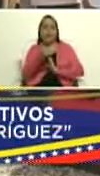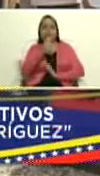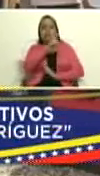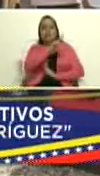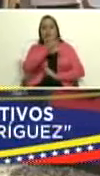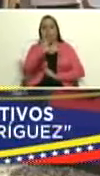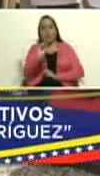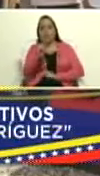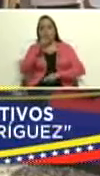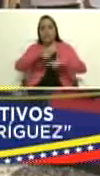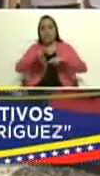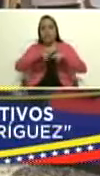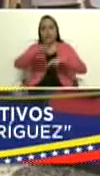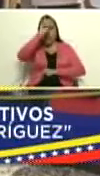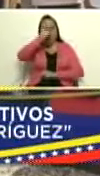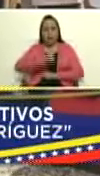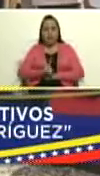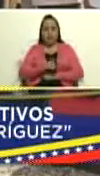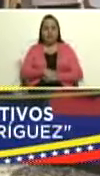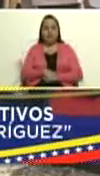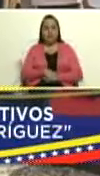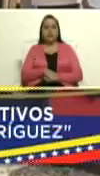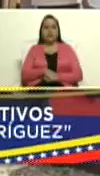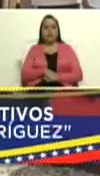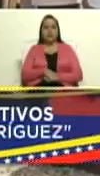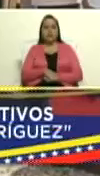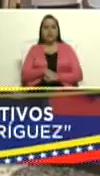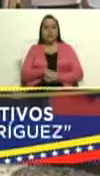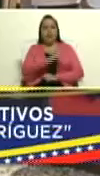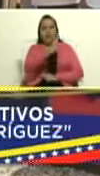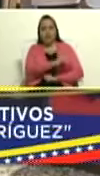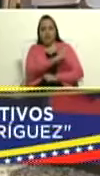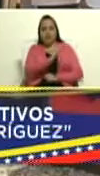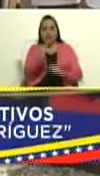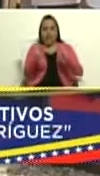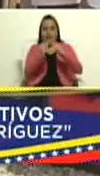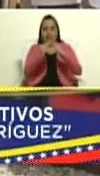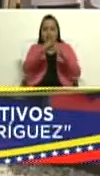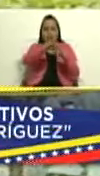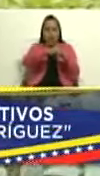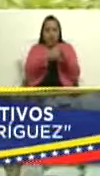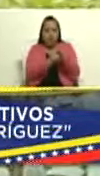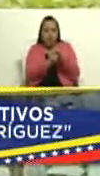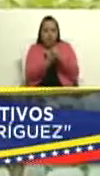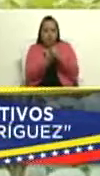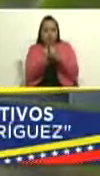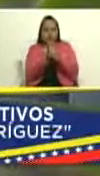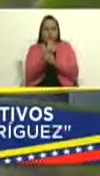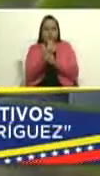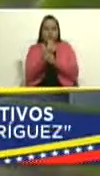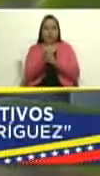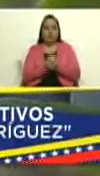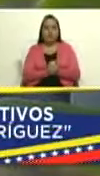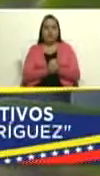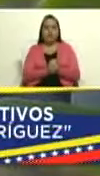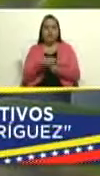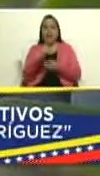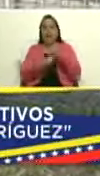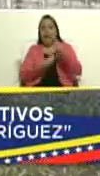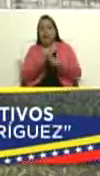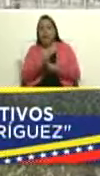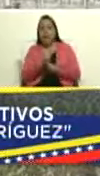niños discapacitados. Y bueno, ahora con esta bendición que es la casa de plantulación, donde vamos a producir más